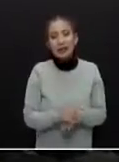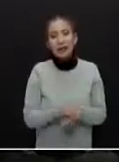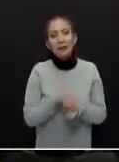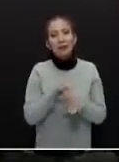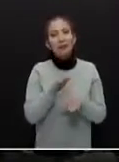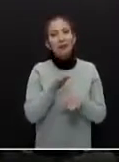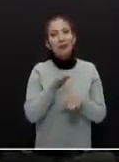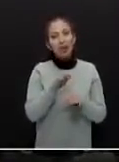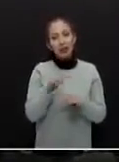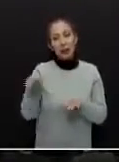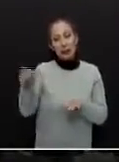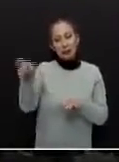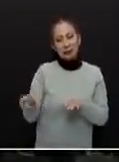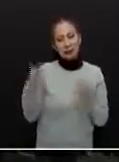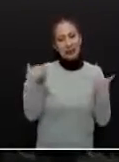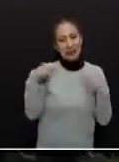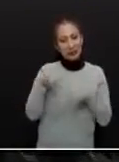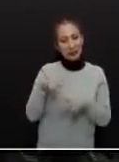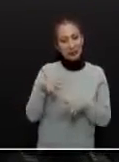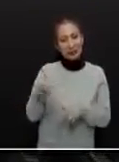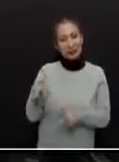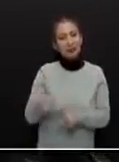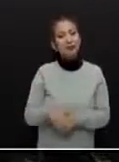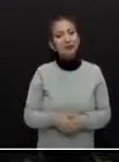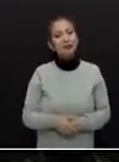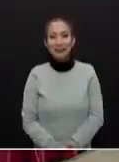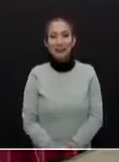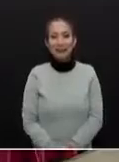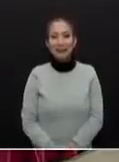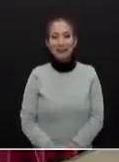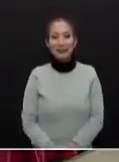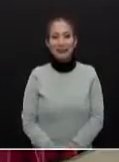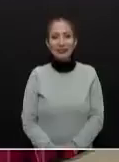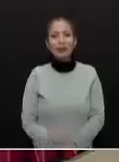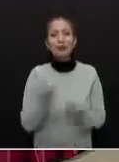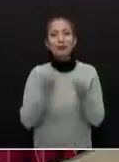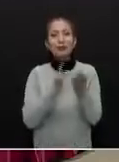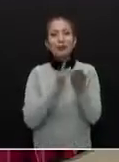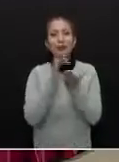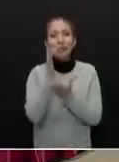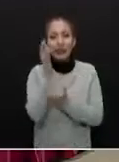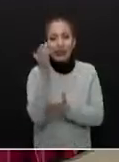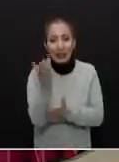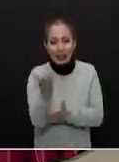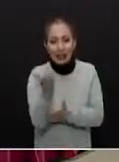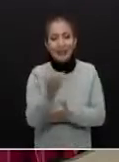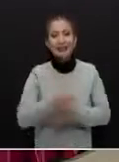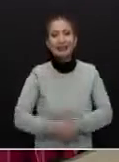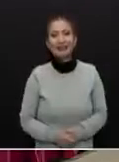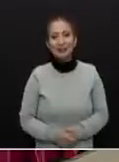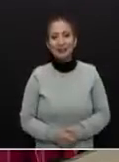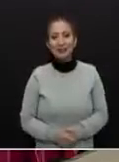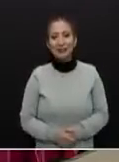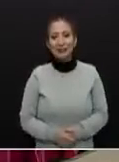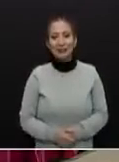anterior es parte de los cambios que ya se están poniendo en práctica. Muchas gracias.